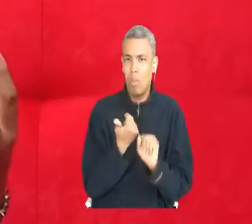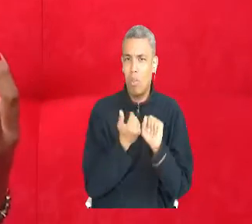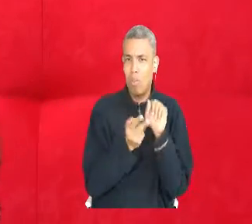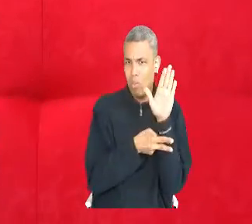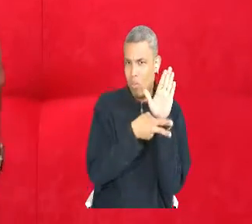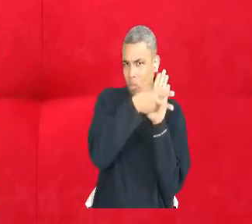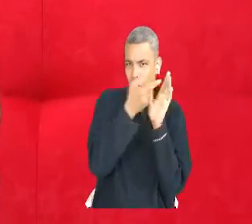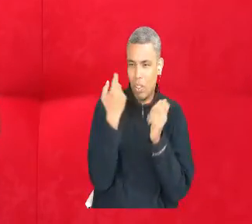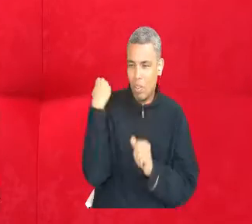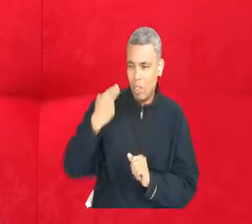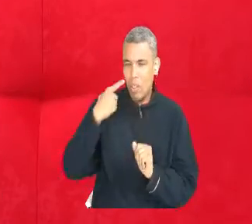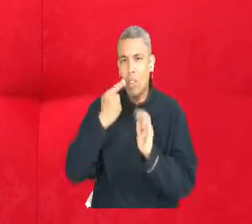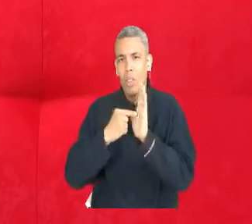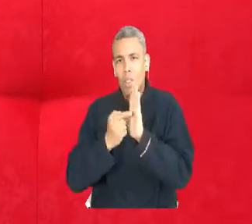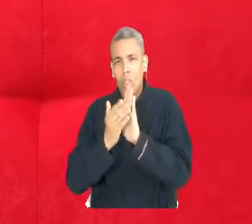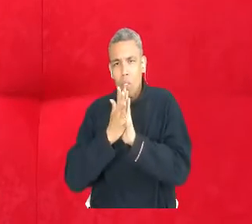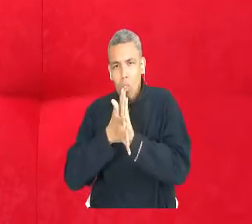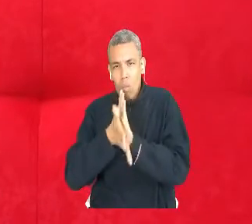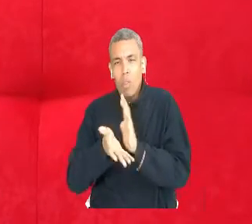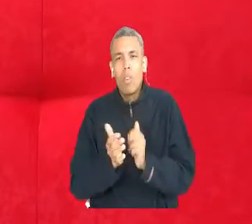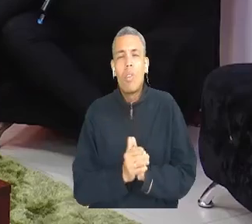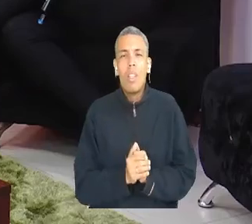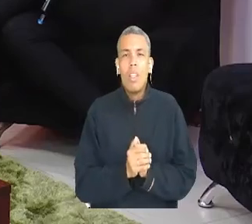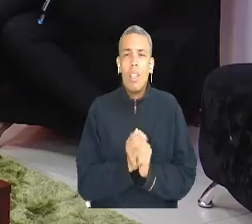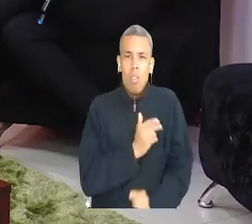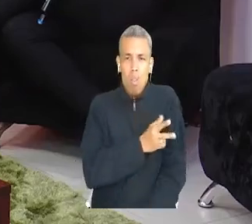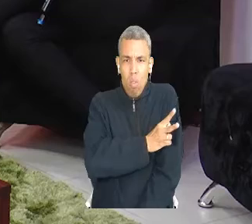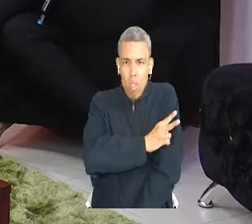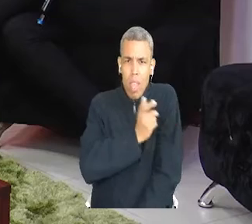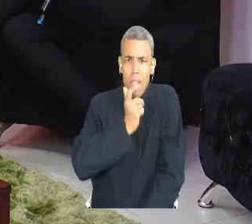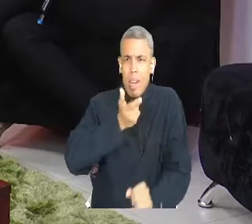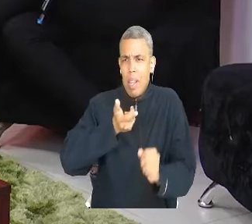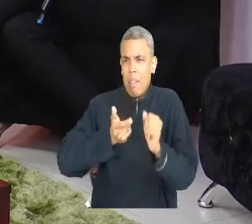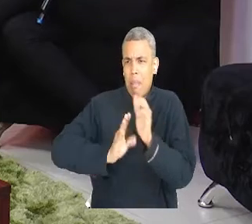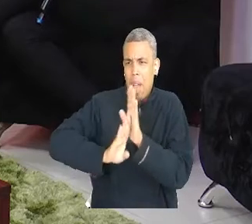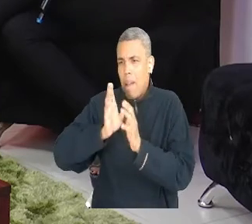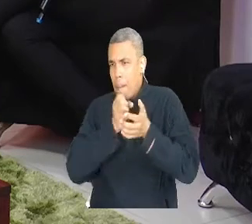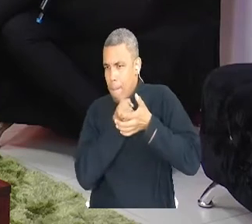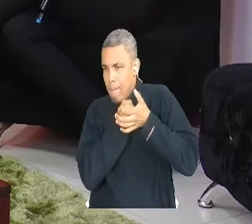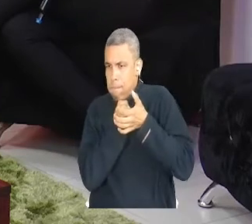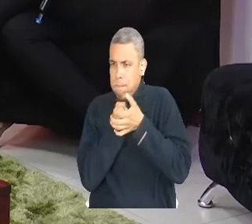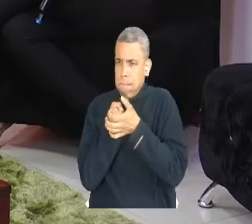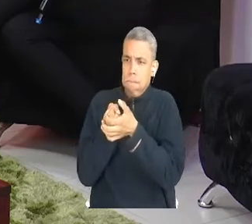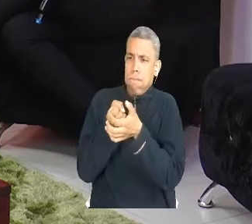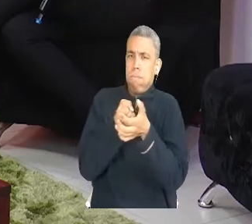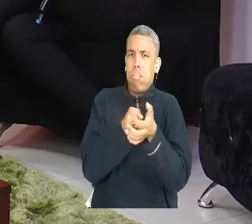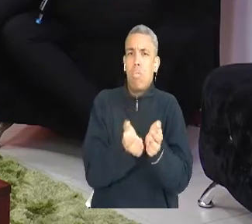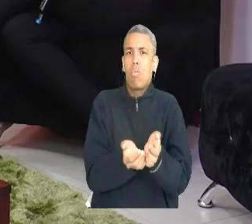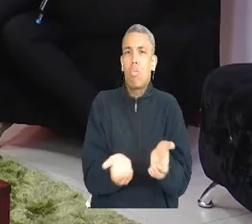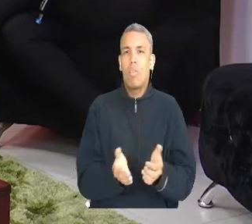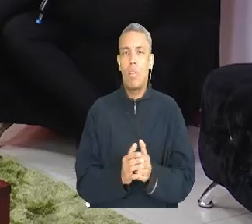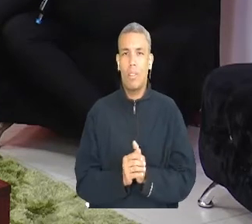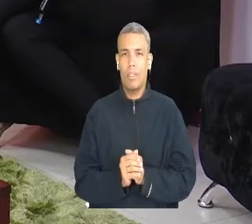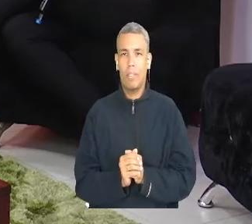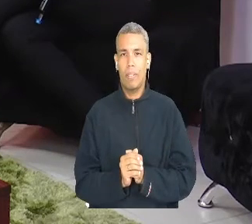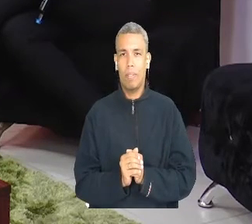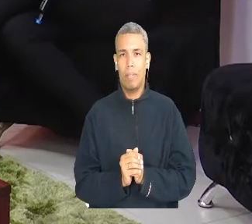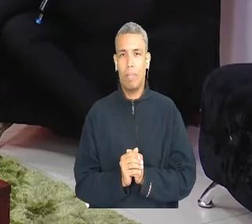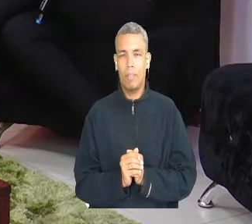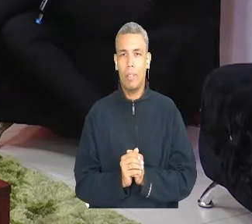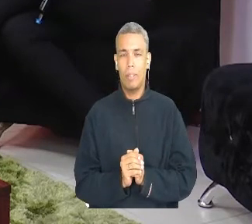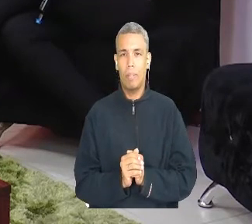hoteles importante hicimos en el país bueno sí gracias a dios creo que he tenido la oportunidad de pasar por las mejores cadenas de colombia